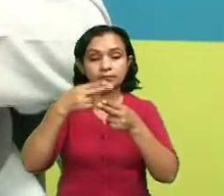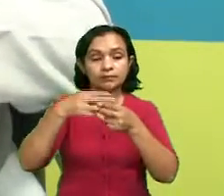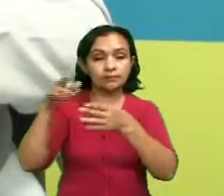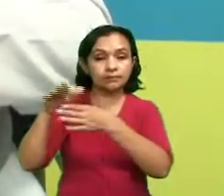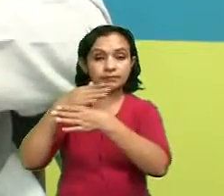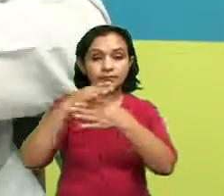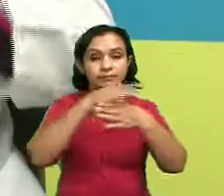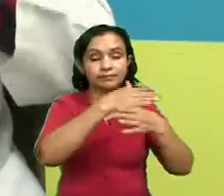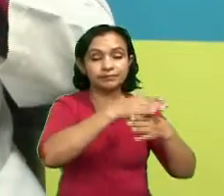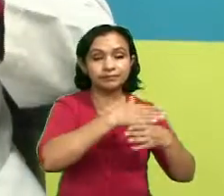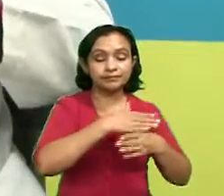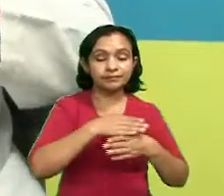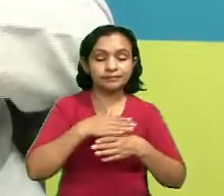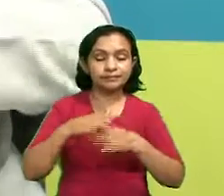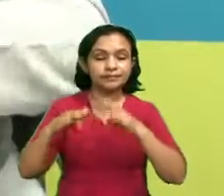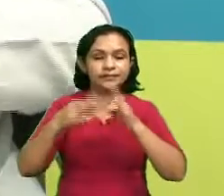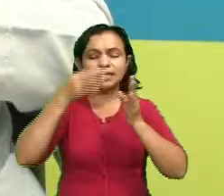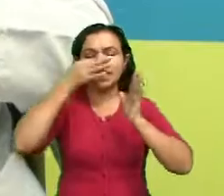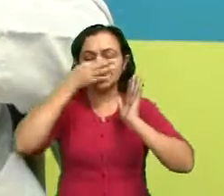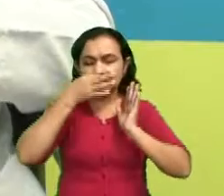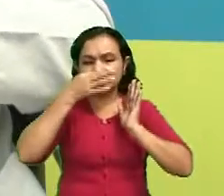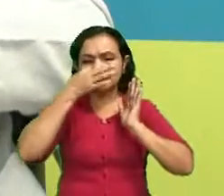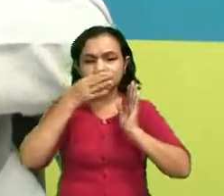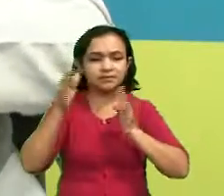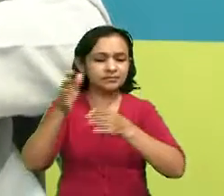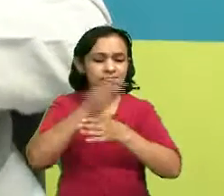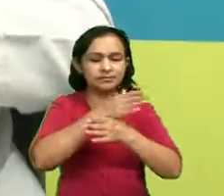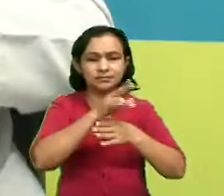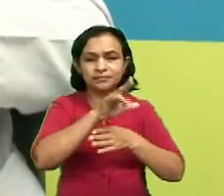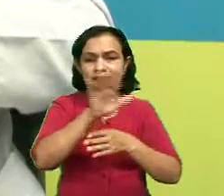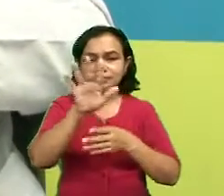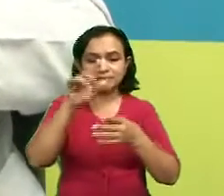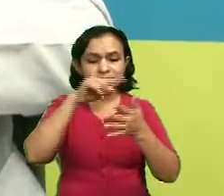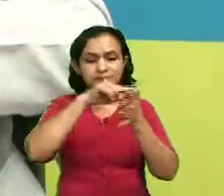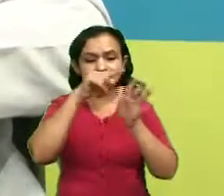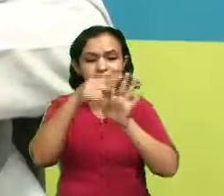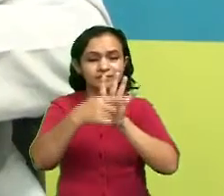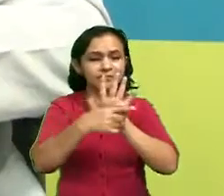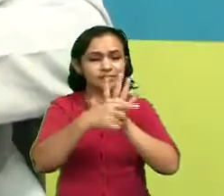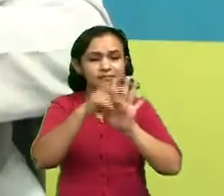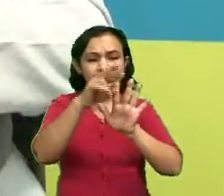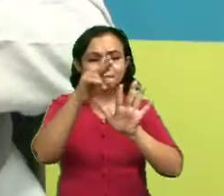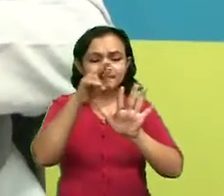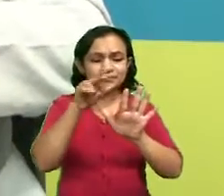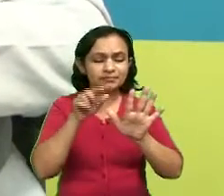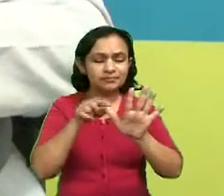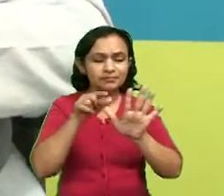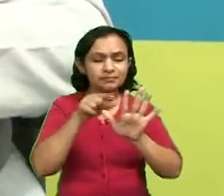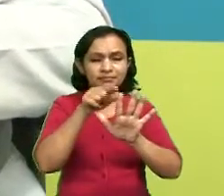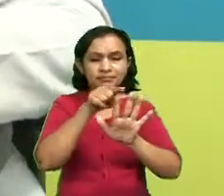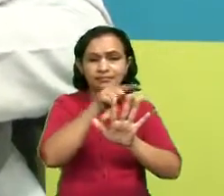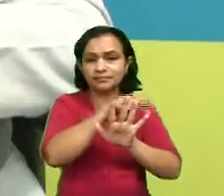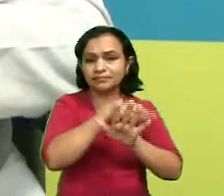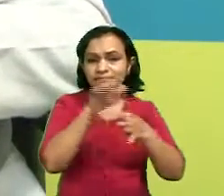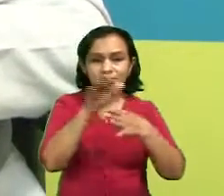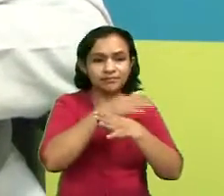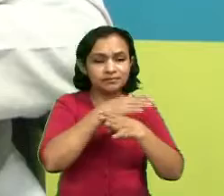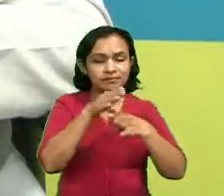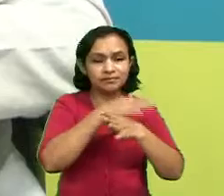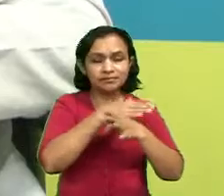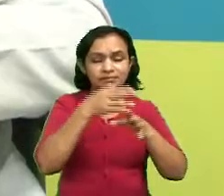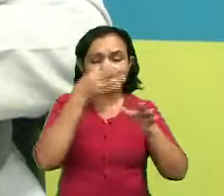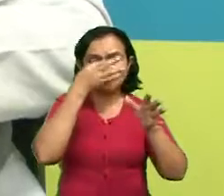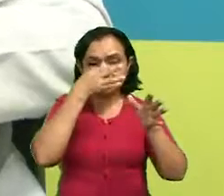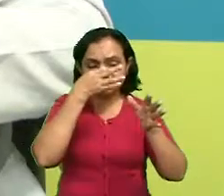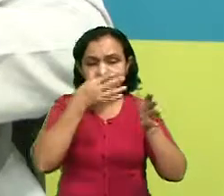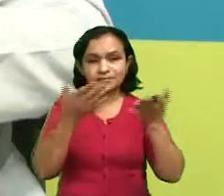hay distintos antialérgicos, todos llevan a veces los mismos. Hay 5 productos que va a llevar la acetaminofén, va a llevar para